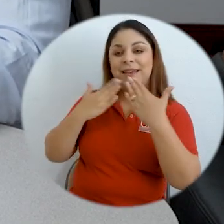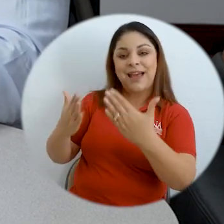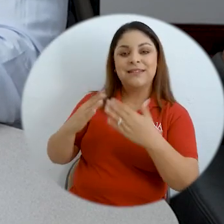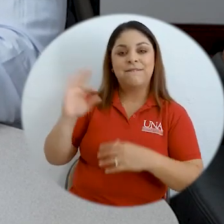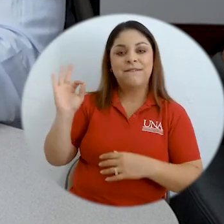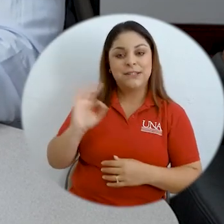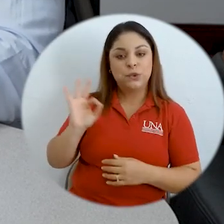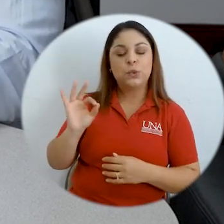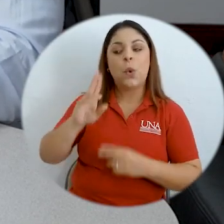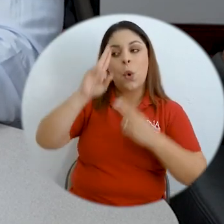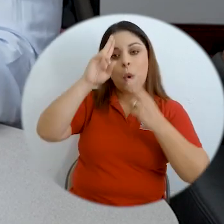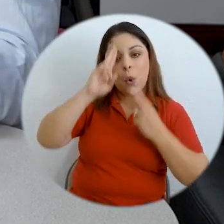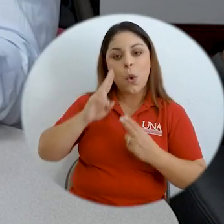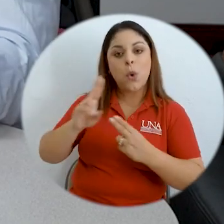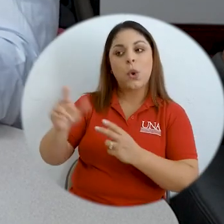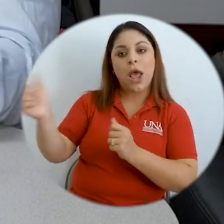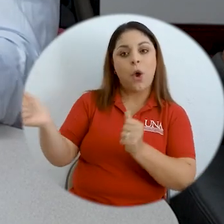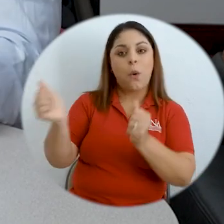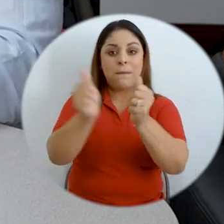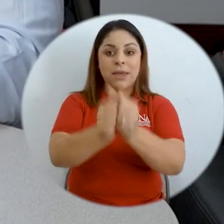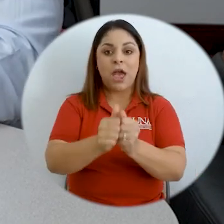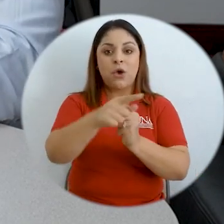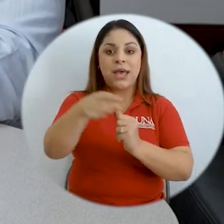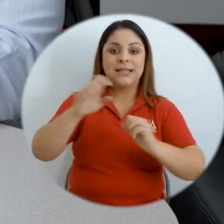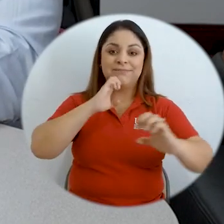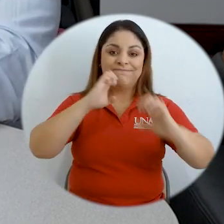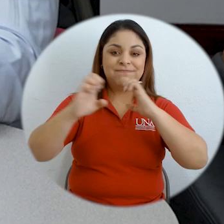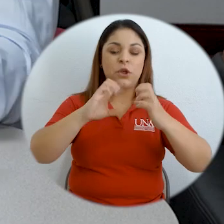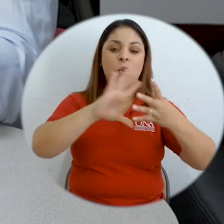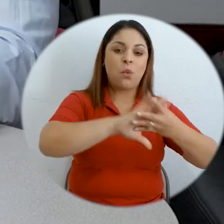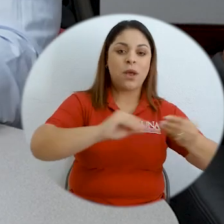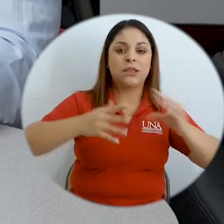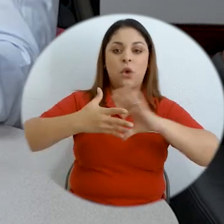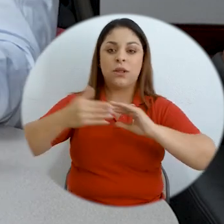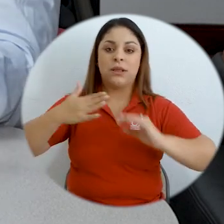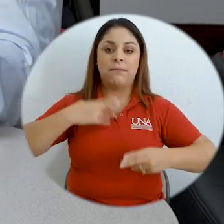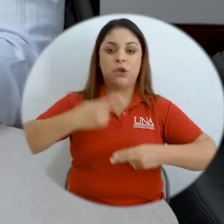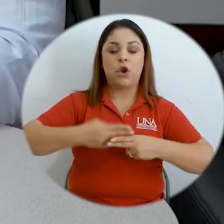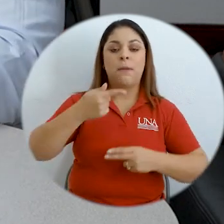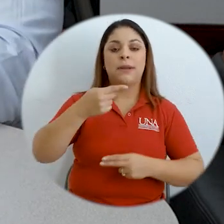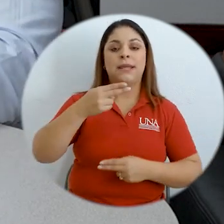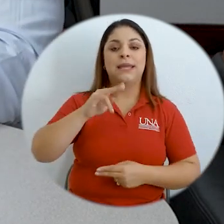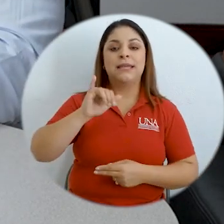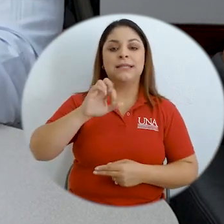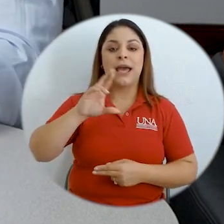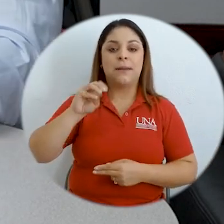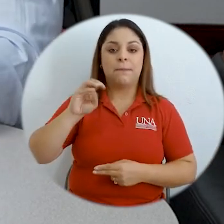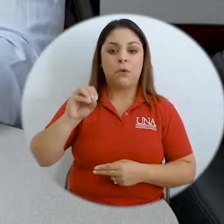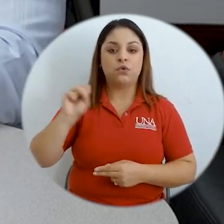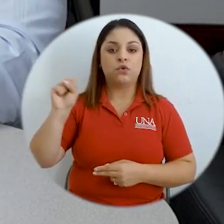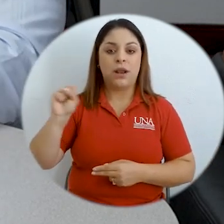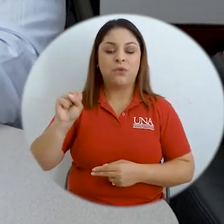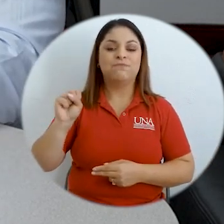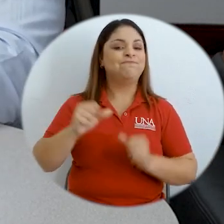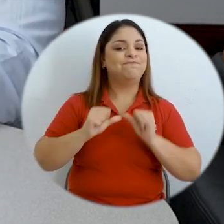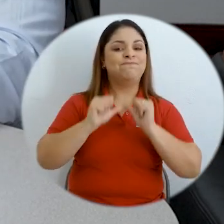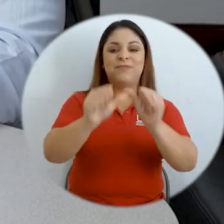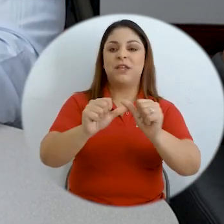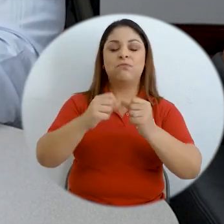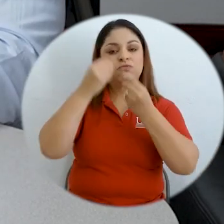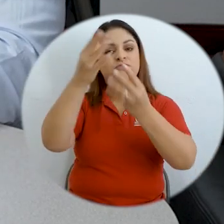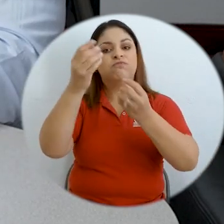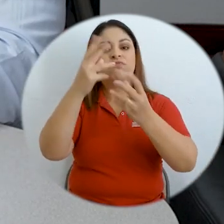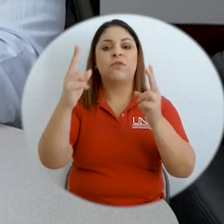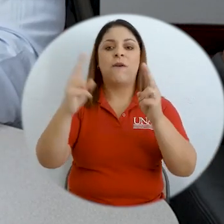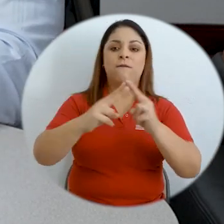Muchísimas gracias, don Francisco. Es un honor que nos hayan acompañado en este podcast Cuentas y Cuentos. Mi nombre es Guillermo Solano y seguimos, por supuesto, dando a